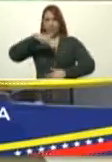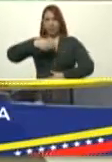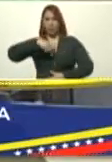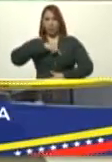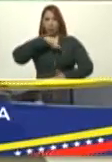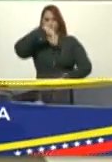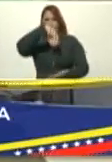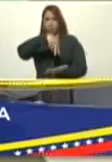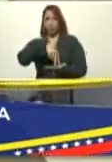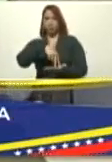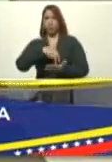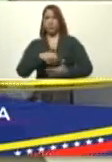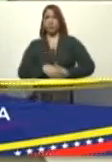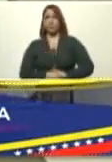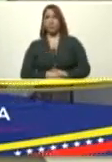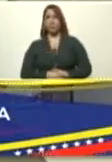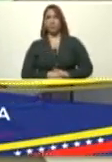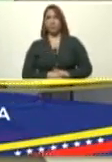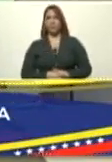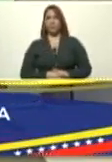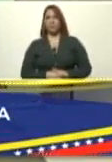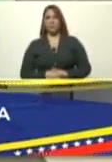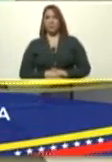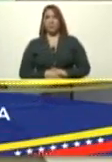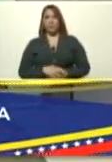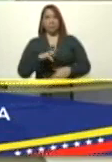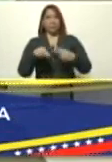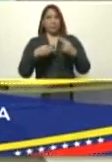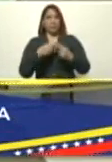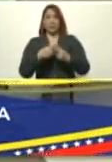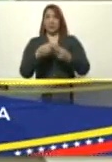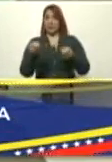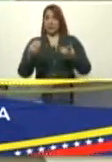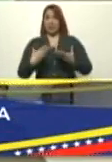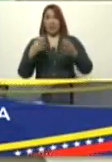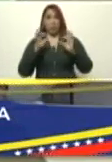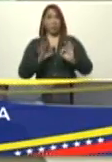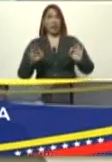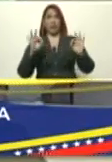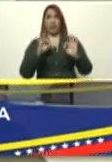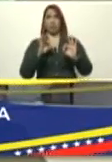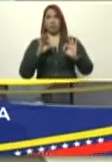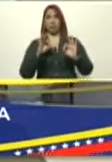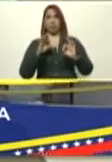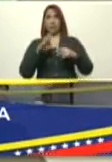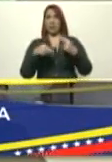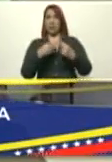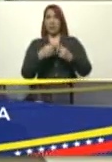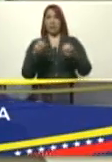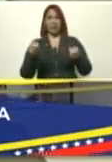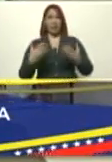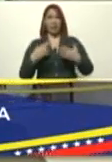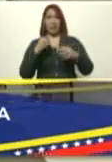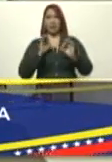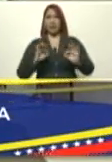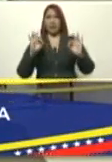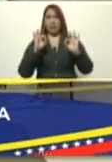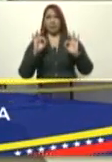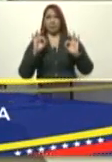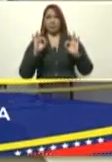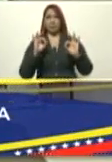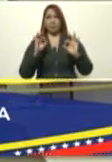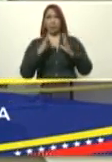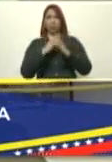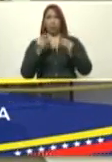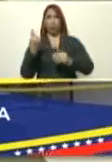pie, plantado, que nadie nos ha regalado nada, ni nadie nos regalará nada, que todo